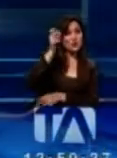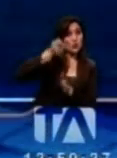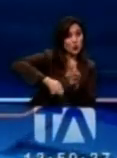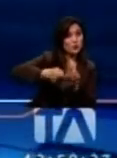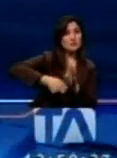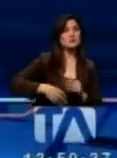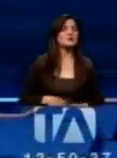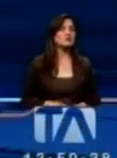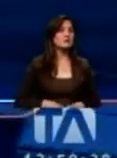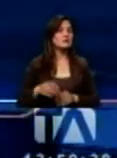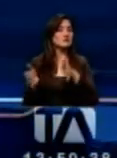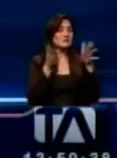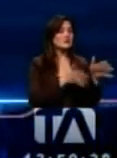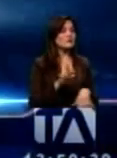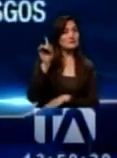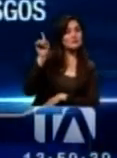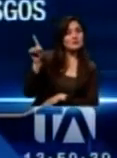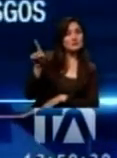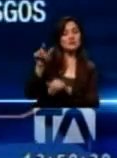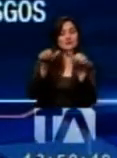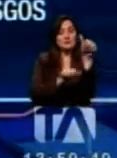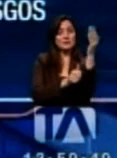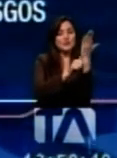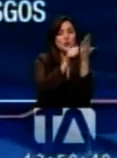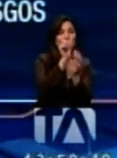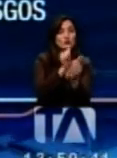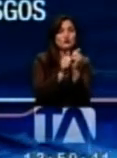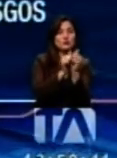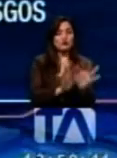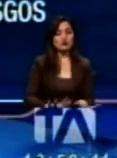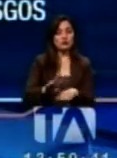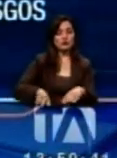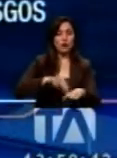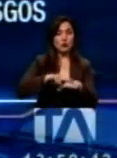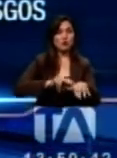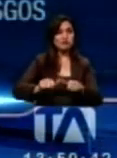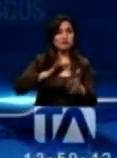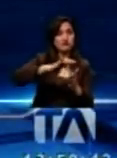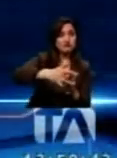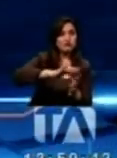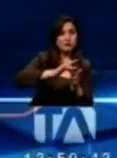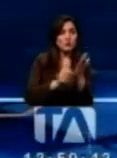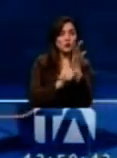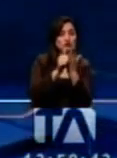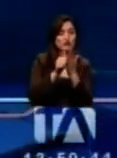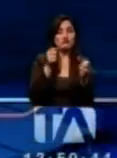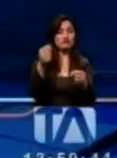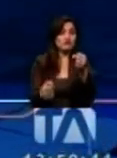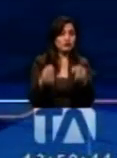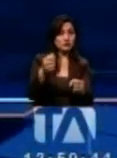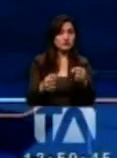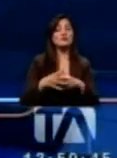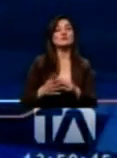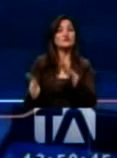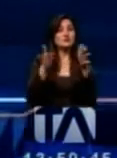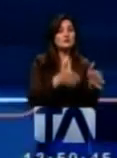jueza. Víctor Francisco Butiña Martínez, asesor del Ministerio de Deporte, de la Secretaría Nacional de Gestión de Riesgo, del Ministerio de Transporte,